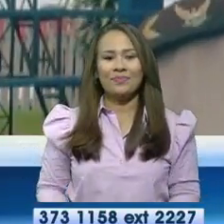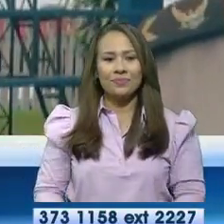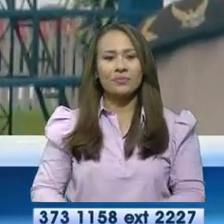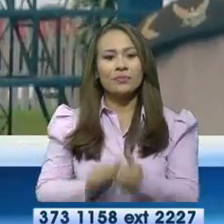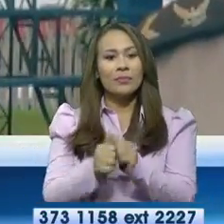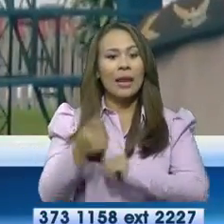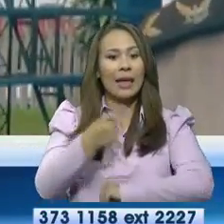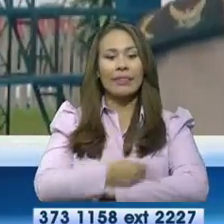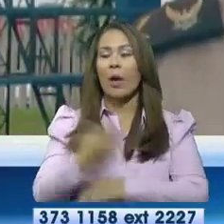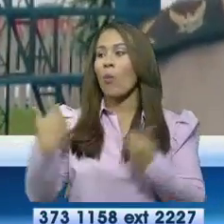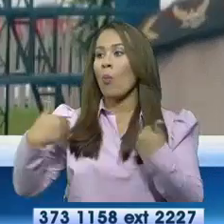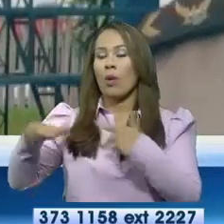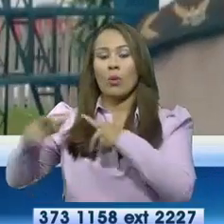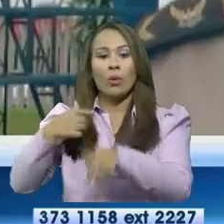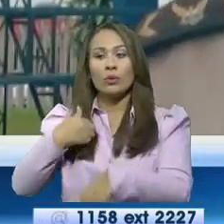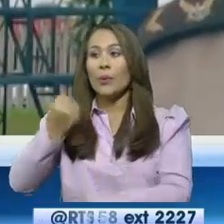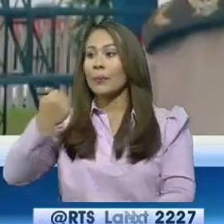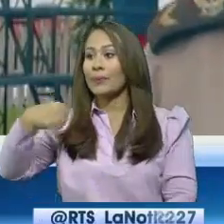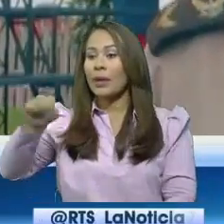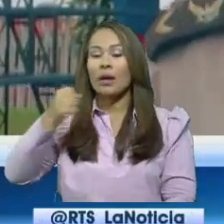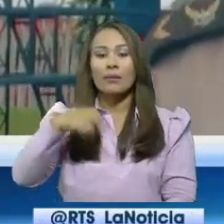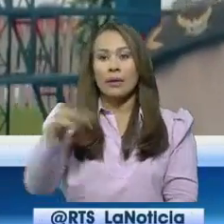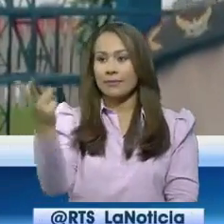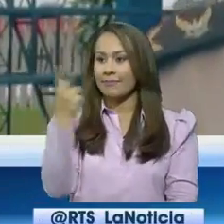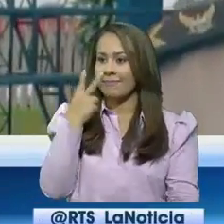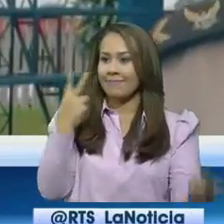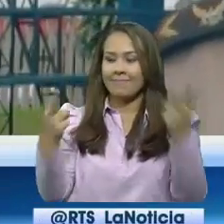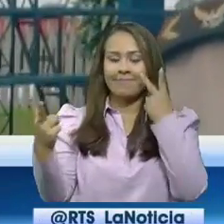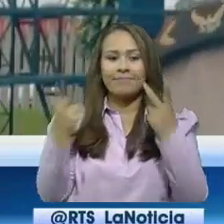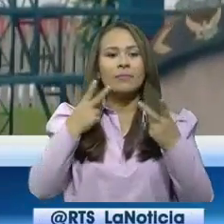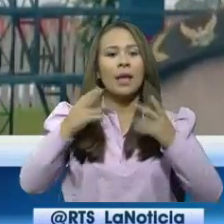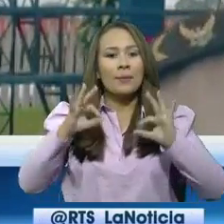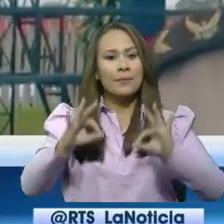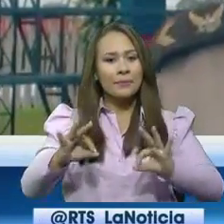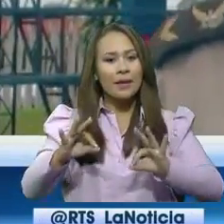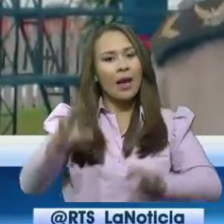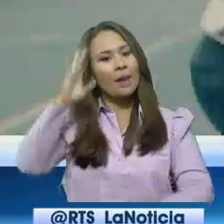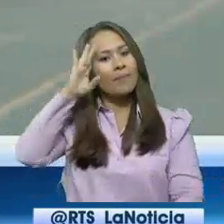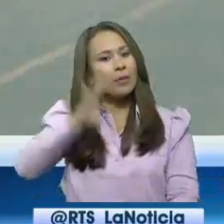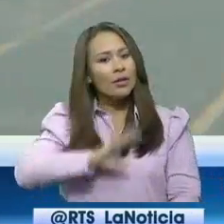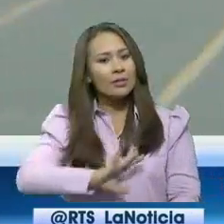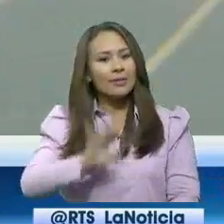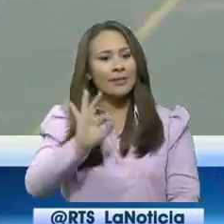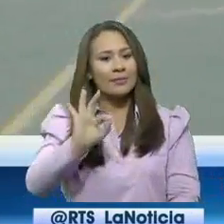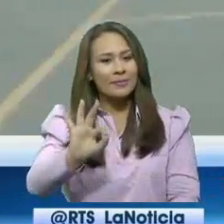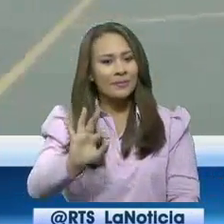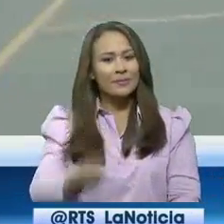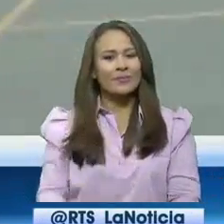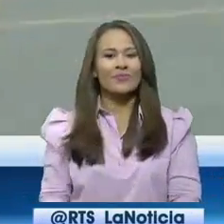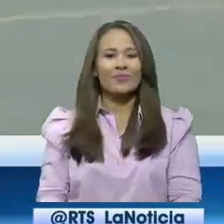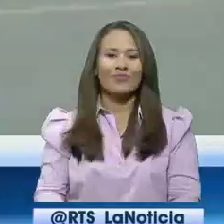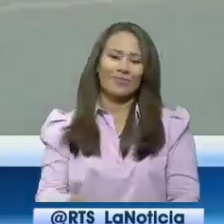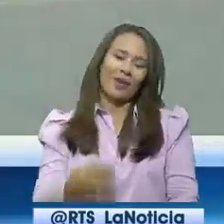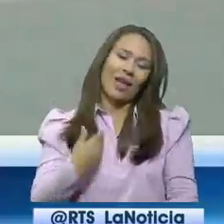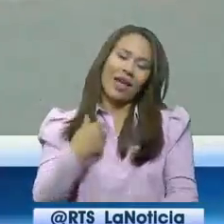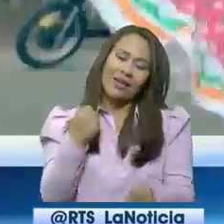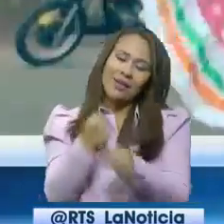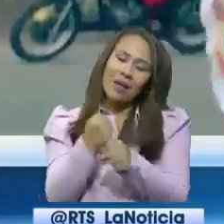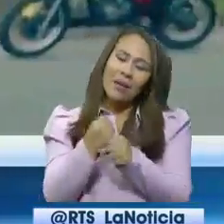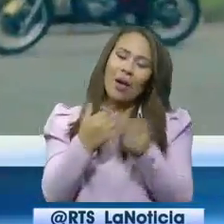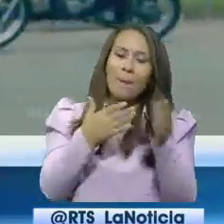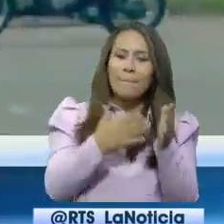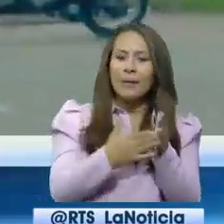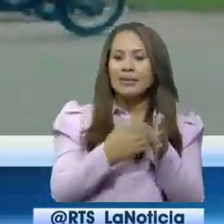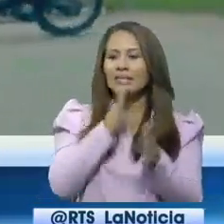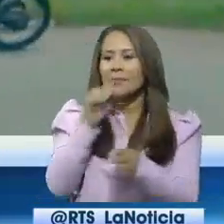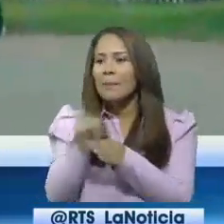voy dejo lo mejor para que también quedar nosotros bien y quedar también la policía bien. Ellos continúan entre francos y pases ensayando para